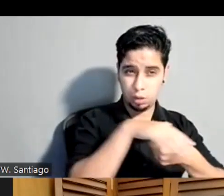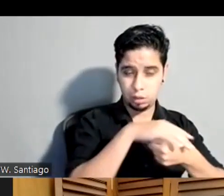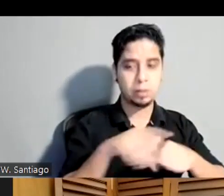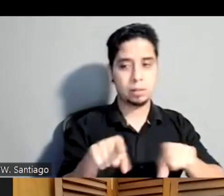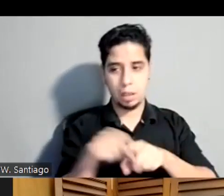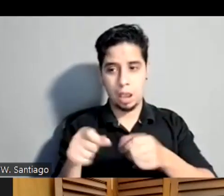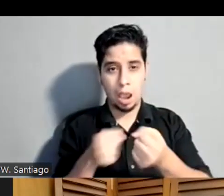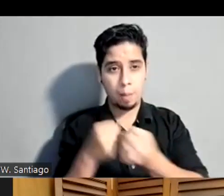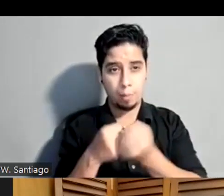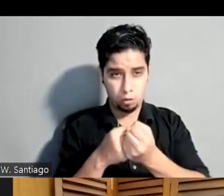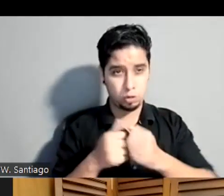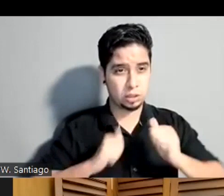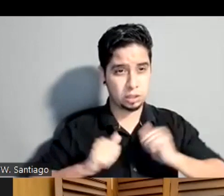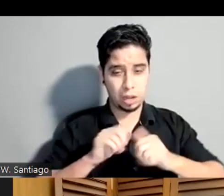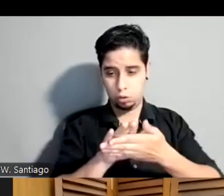universitario,